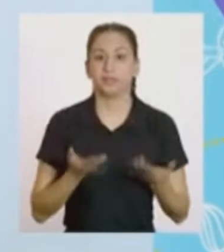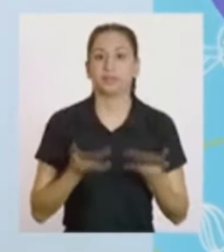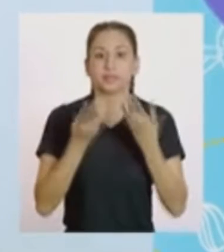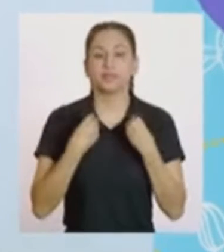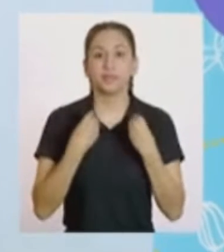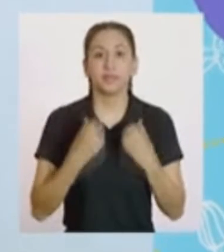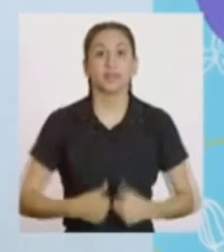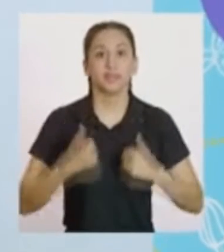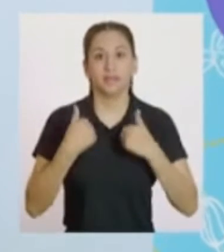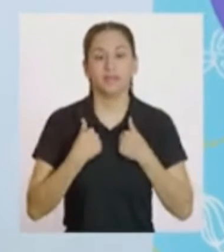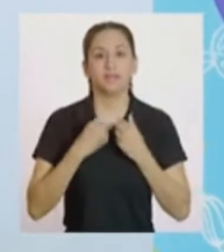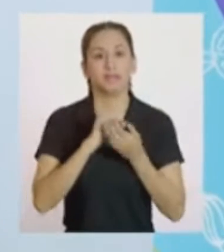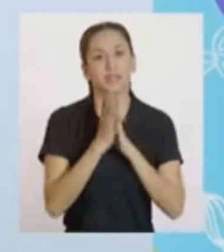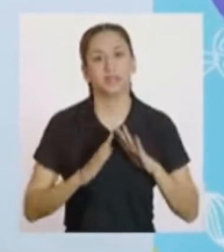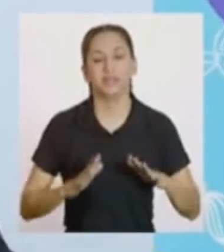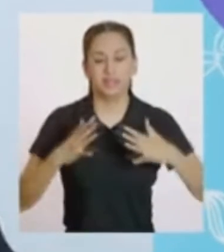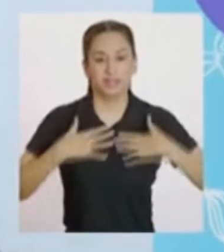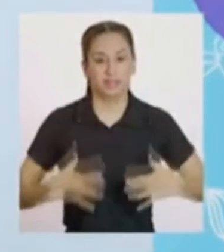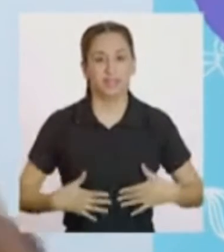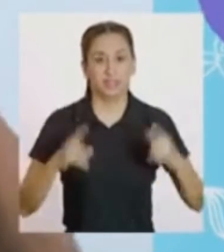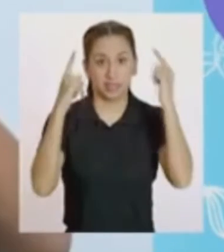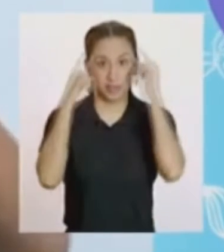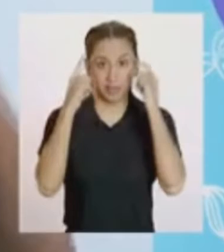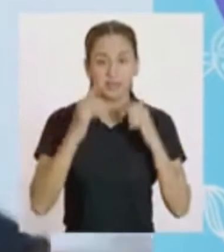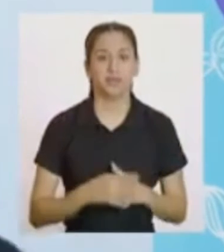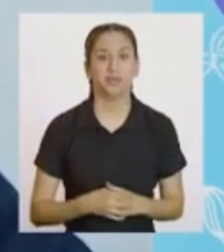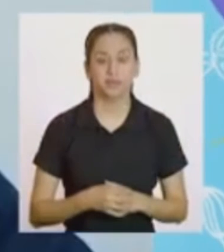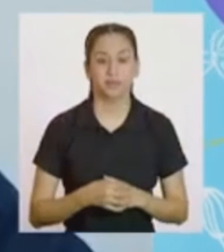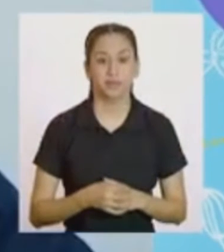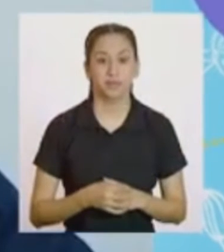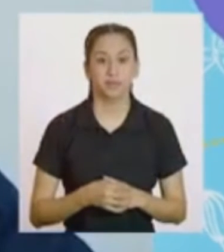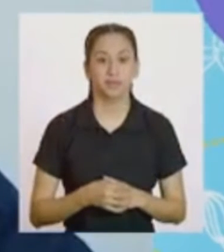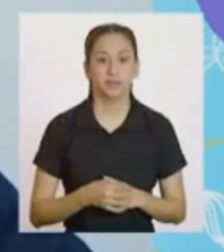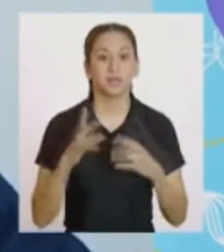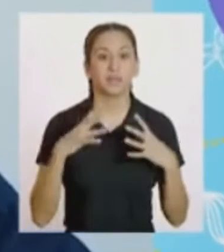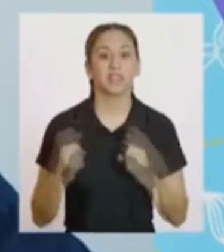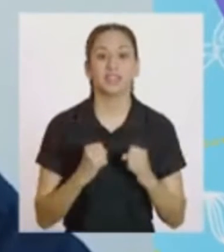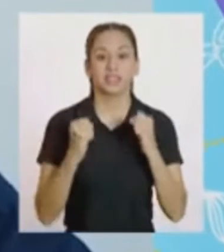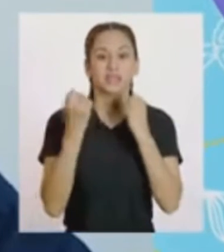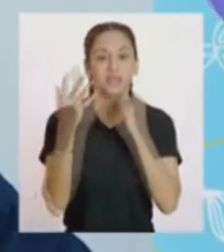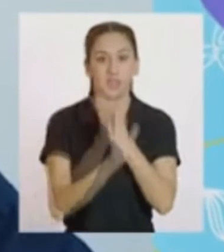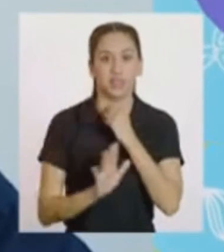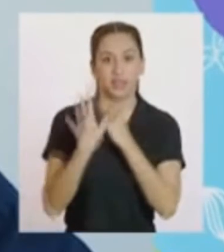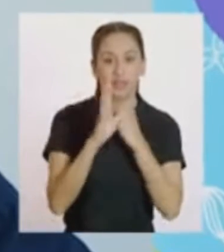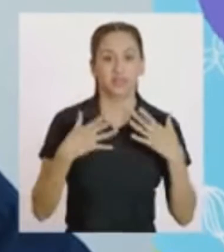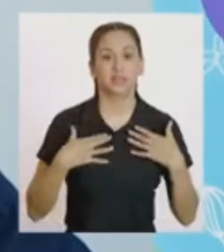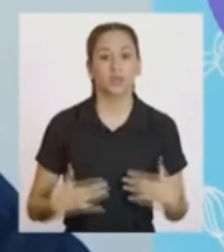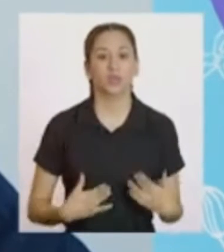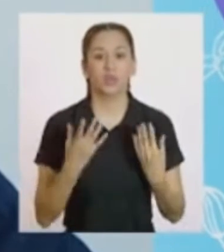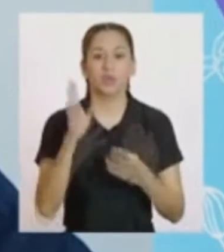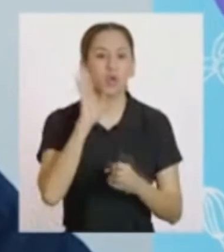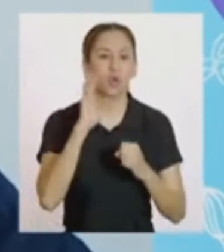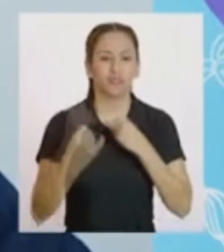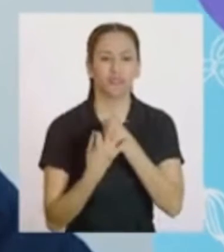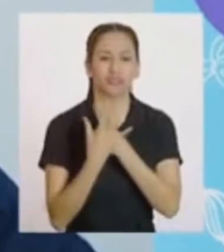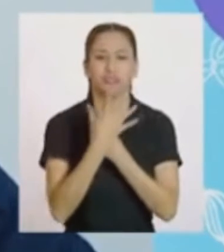que nos llevan a vivir saludablemente de manera física como mental. El sistema inmunológico es la defensa del cuerpo contra los